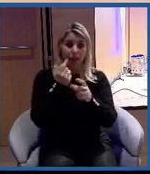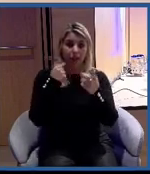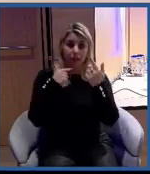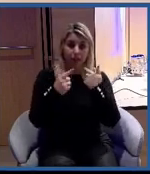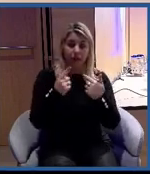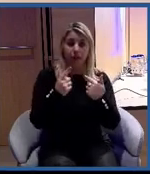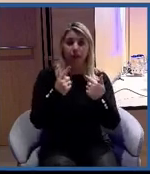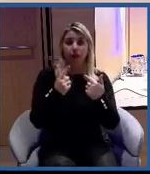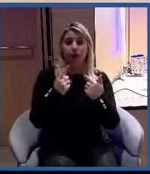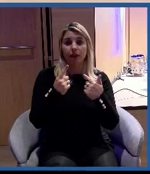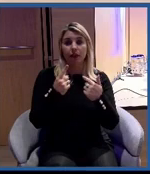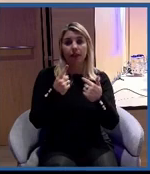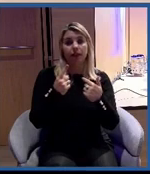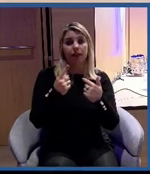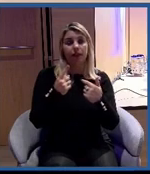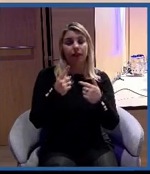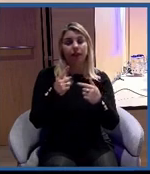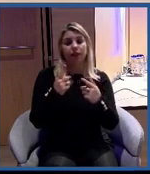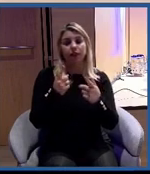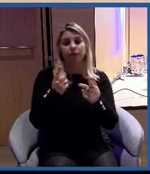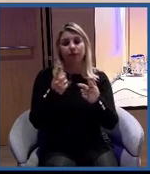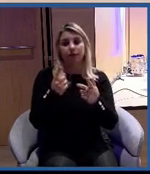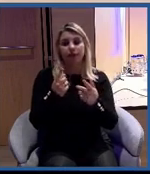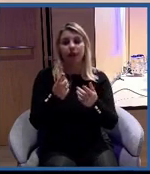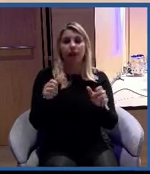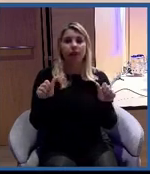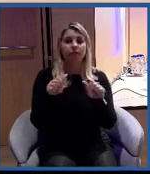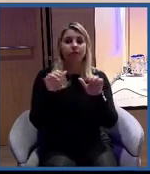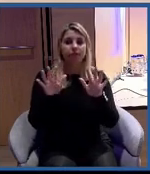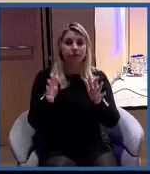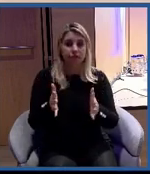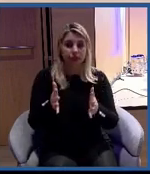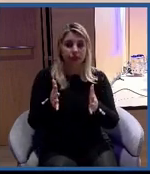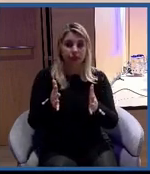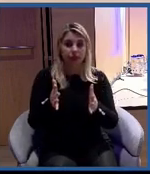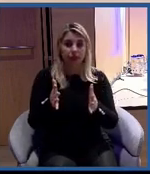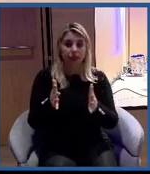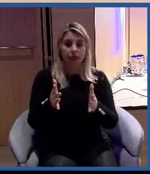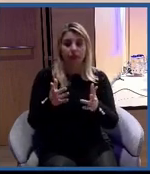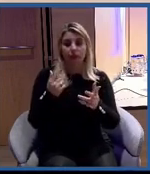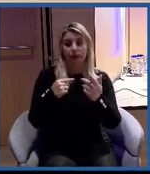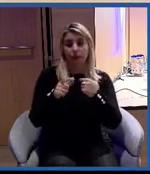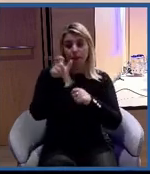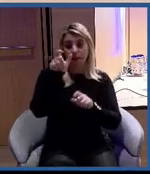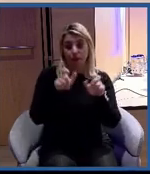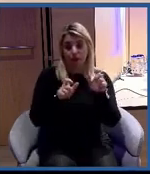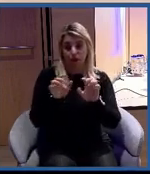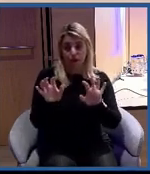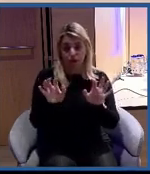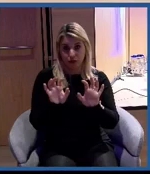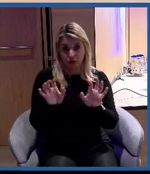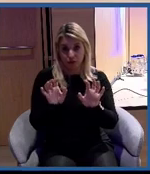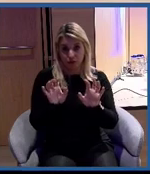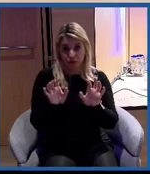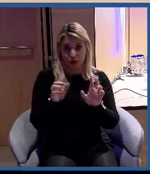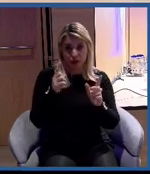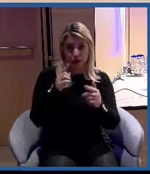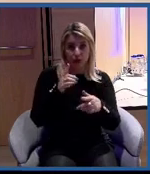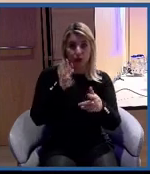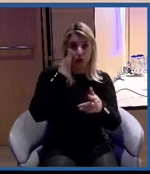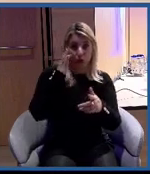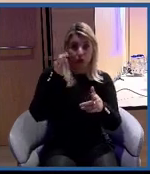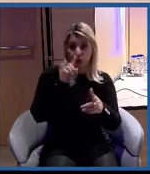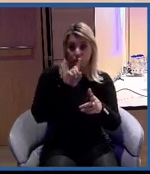por qué les digo cierro porque no pasa nada Qué quiere decir algún funcionario incumple la ley No pasa nada